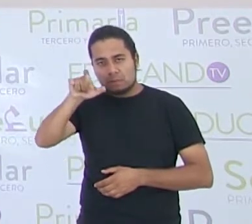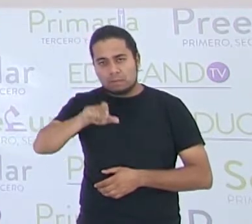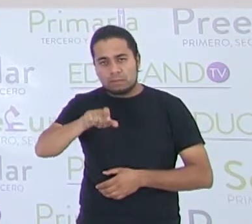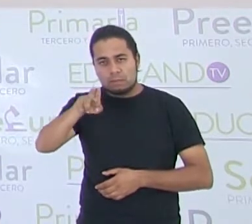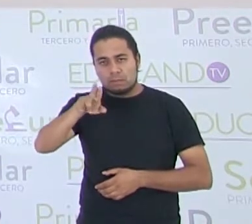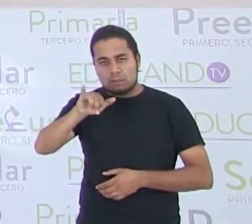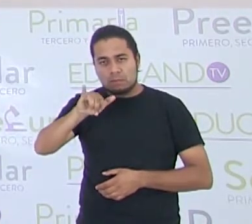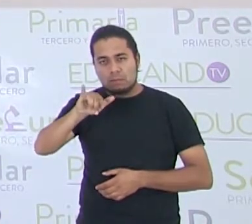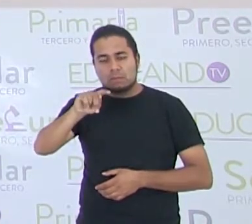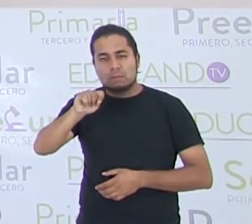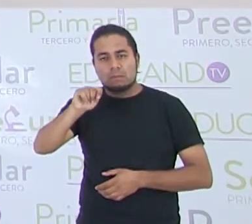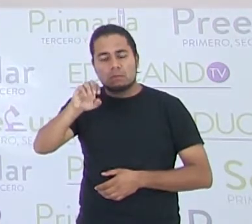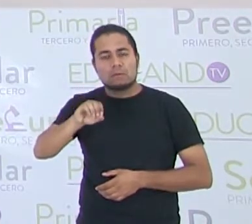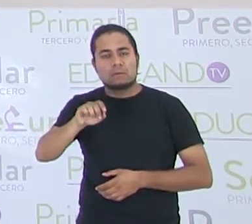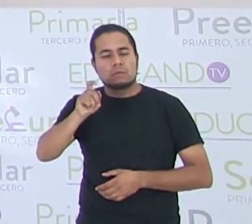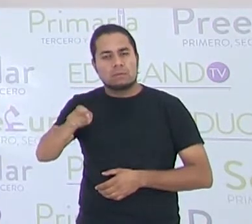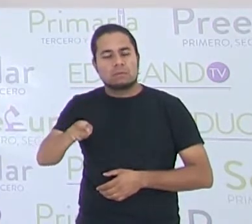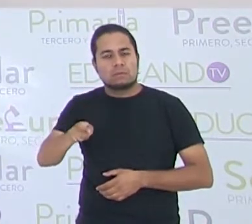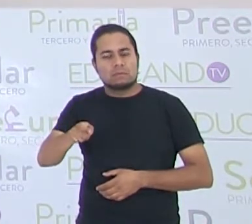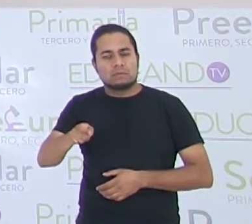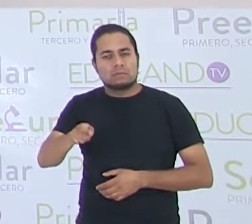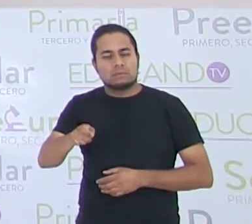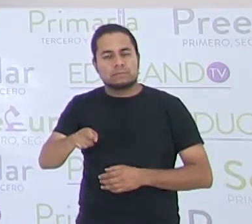ya estaba